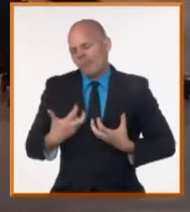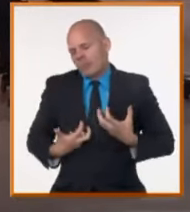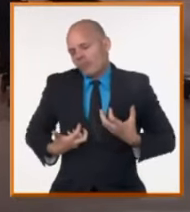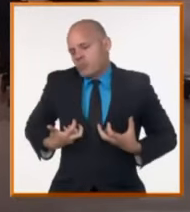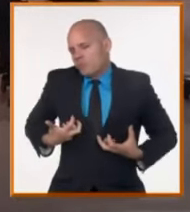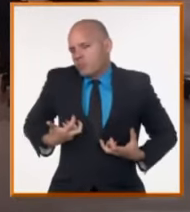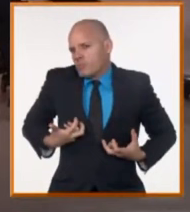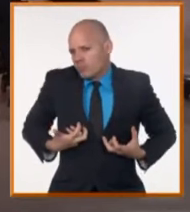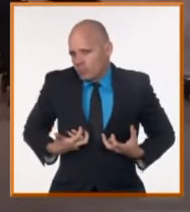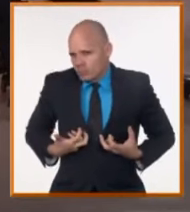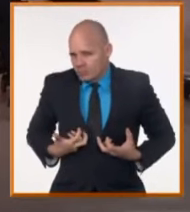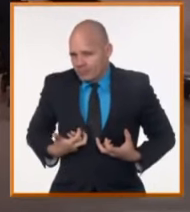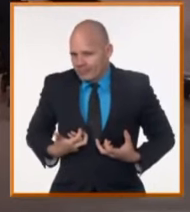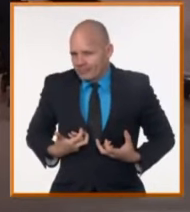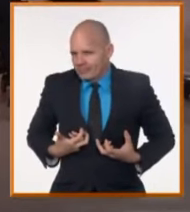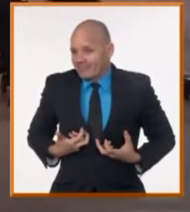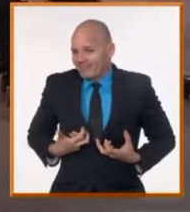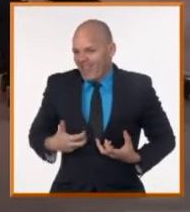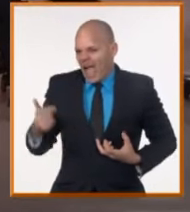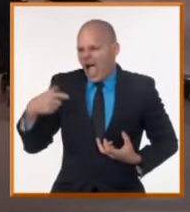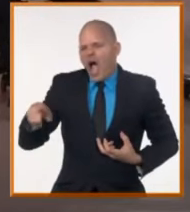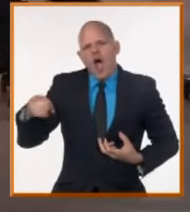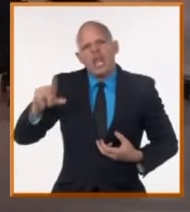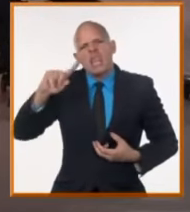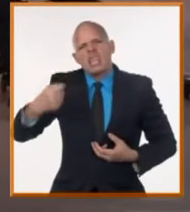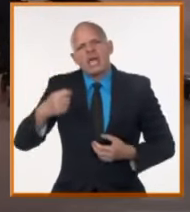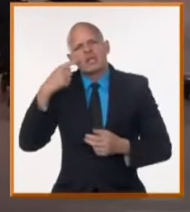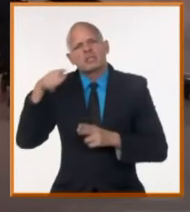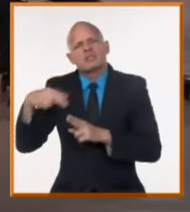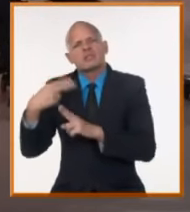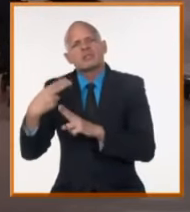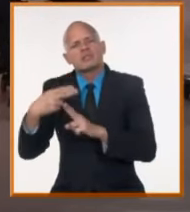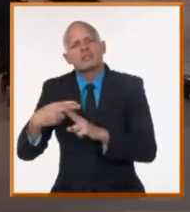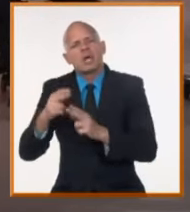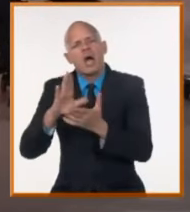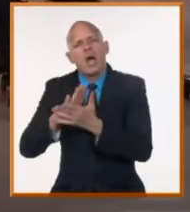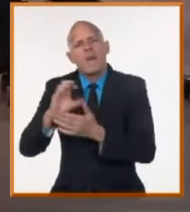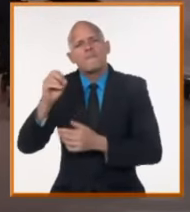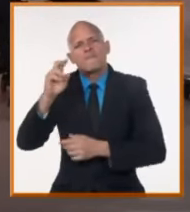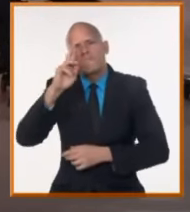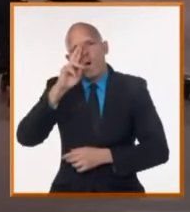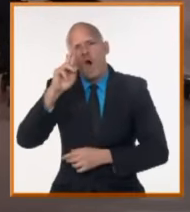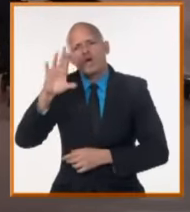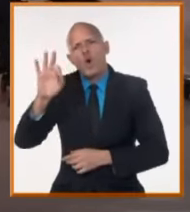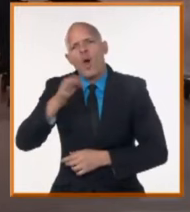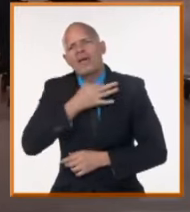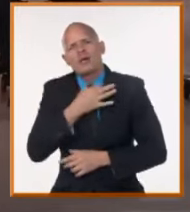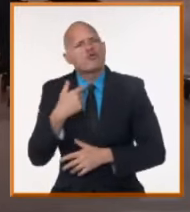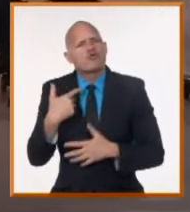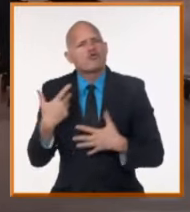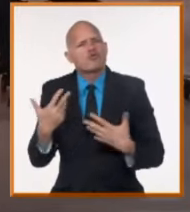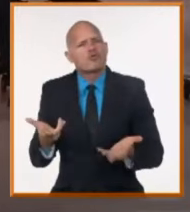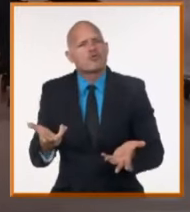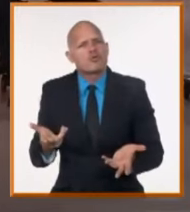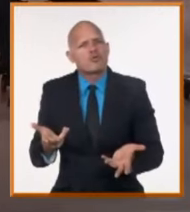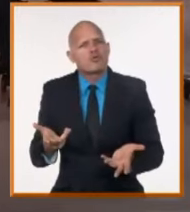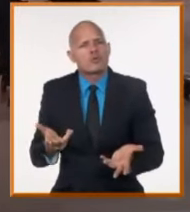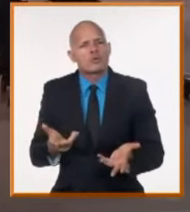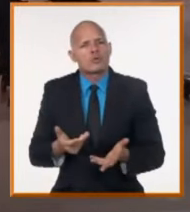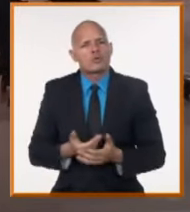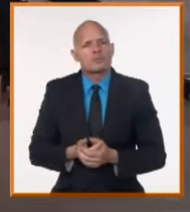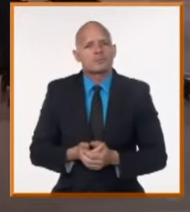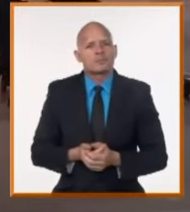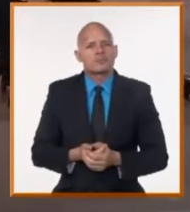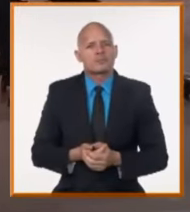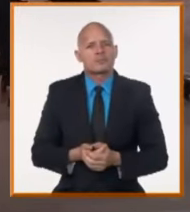¿Cómo se adaptó la doctrina Monroe, por ejemplo, en ese contexto? Hemos saltado 50 años, pero bueno, hay lógica en ese. A ver, yo